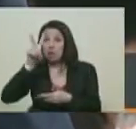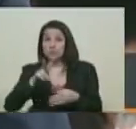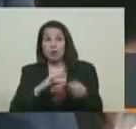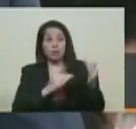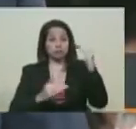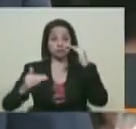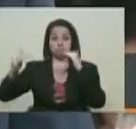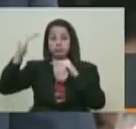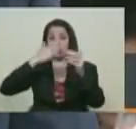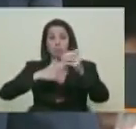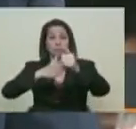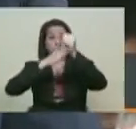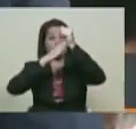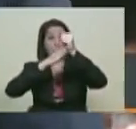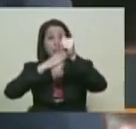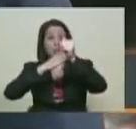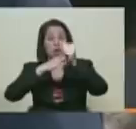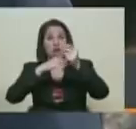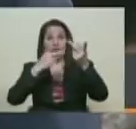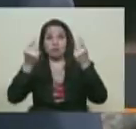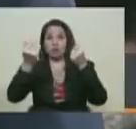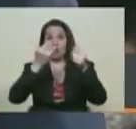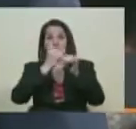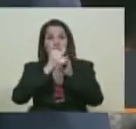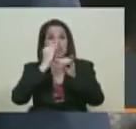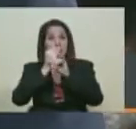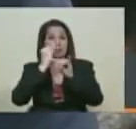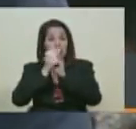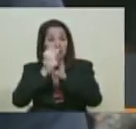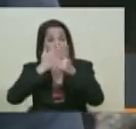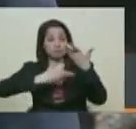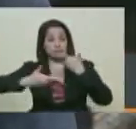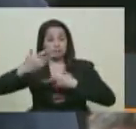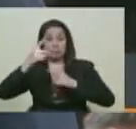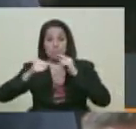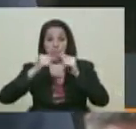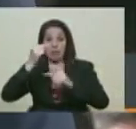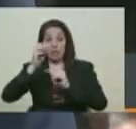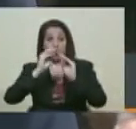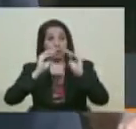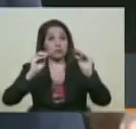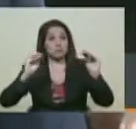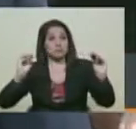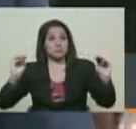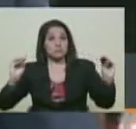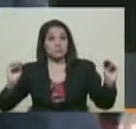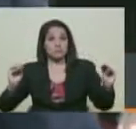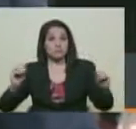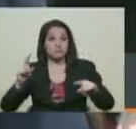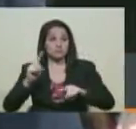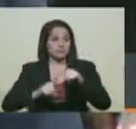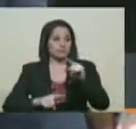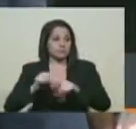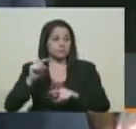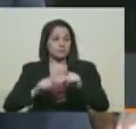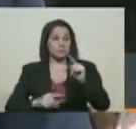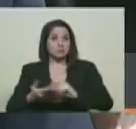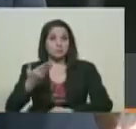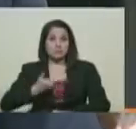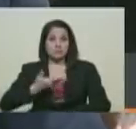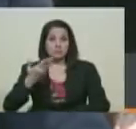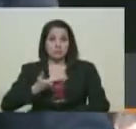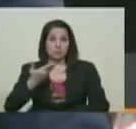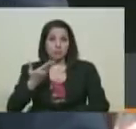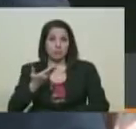la vanguardia de esta nueva modalidad. Seguramente mañana usted, cuando anuncie algunos pasos fundamentales,